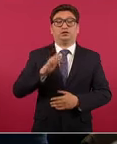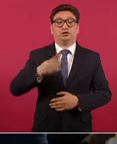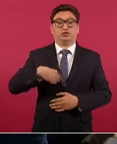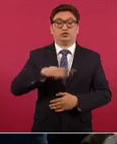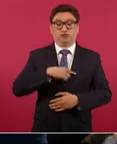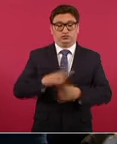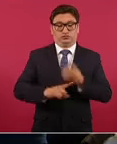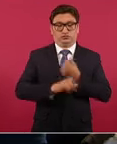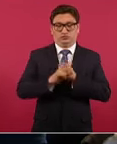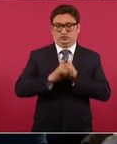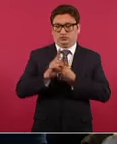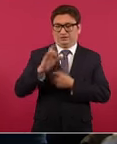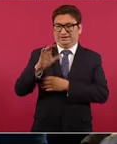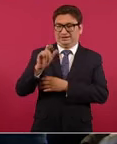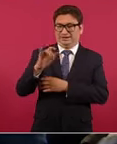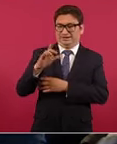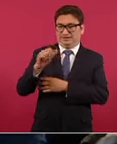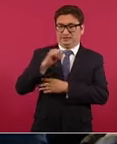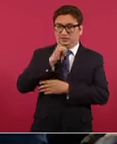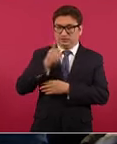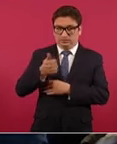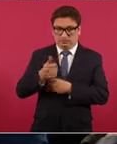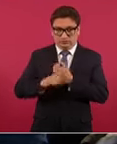cal y acá